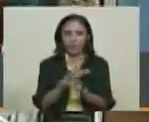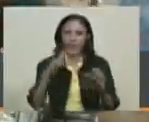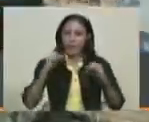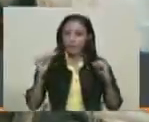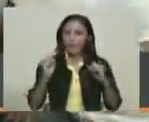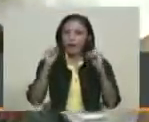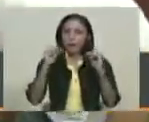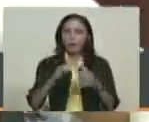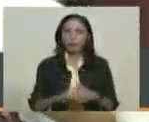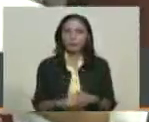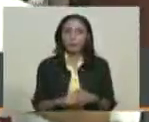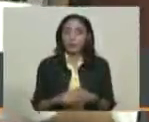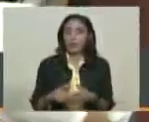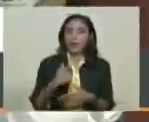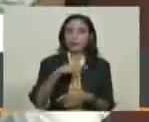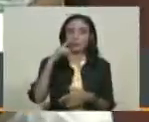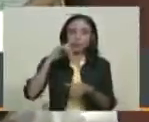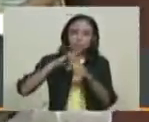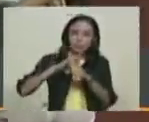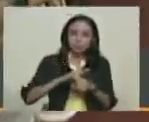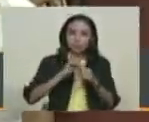Cuando ese bicharaco explotó, ¡boom!